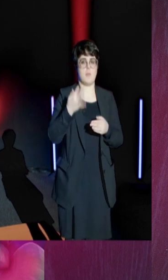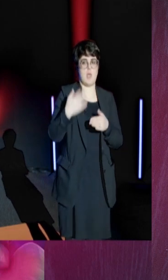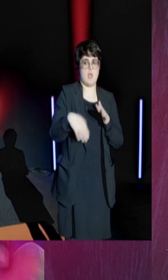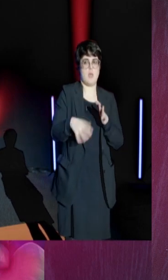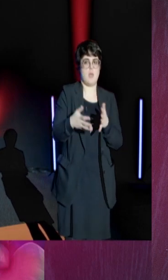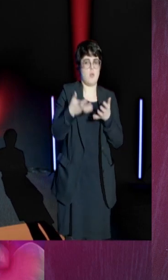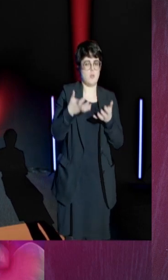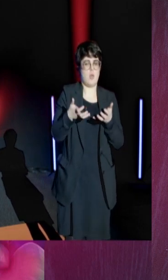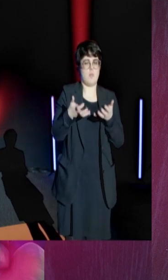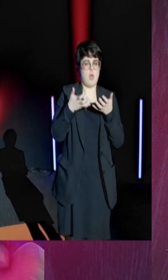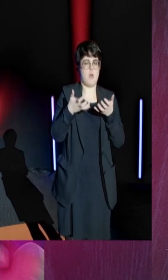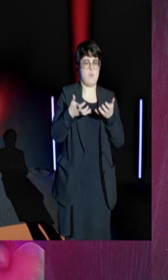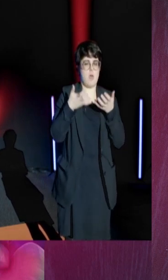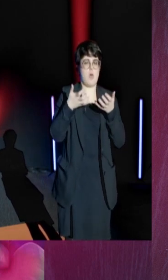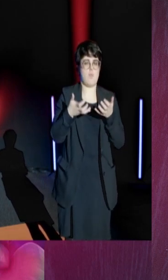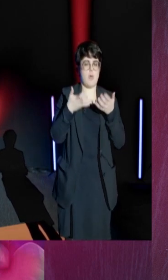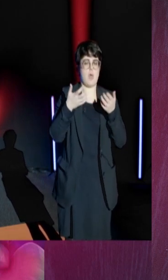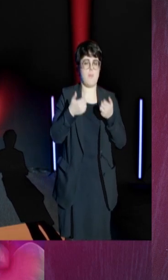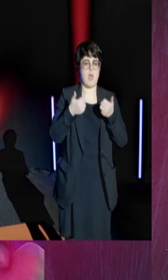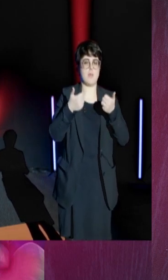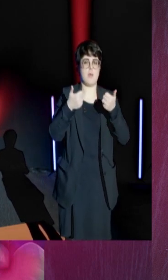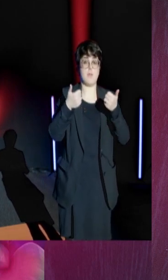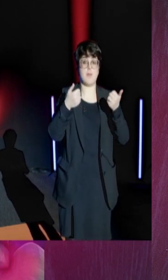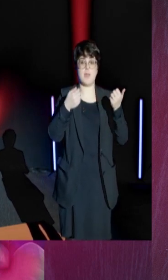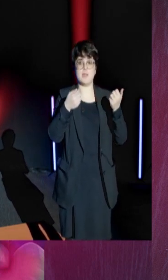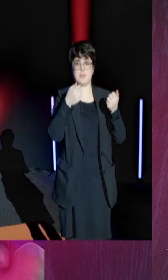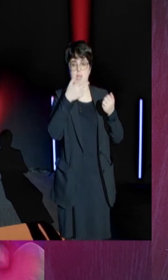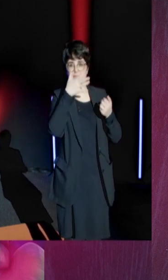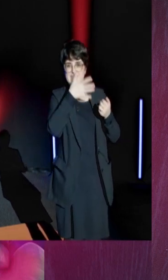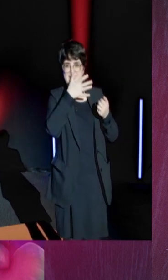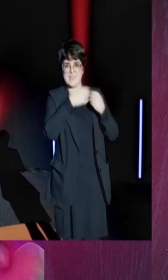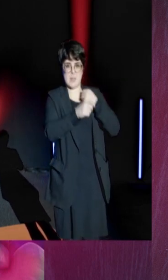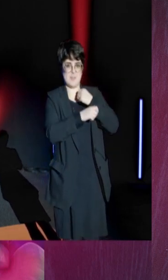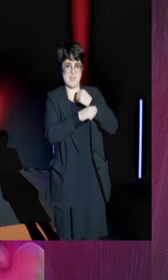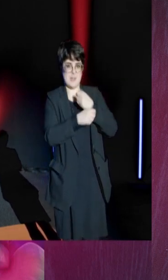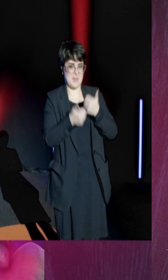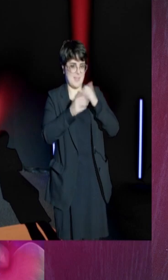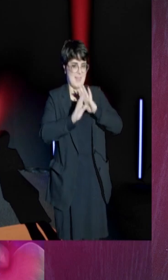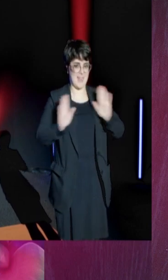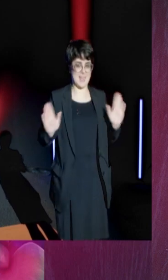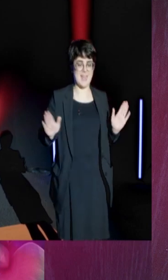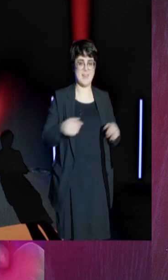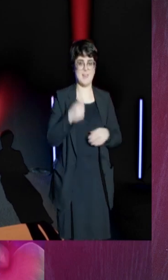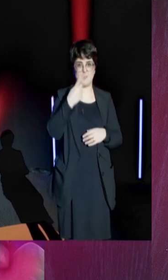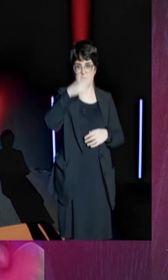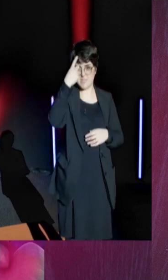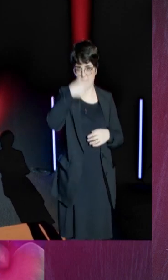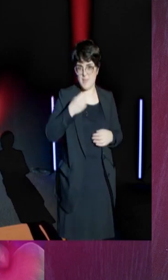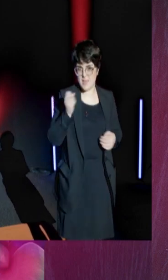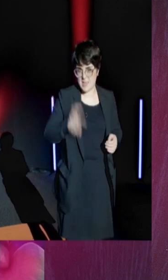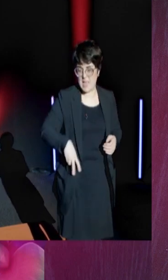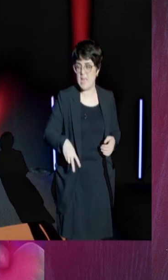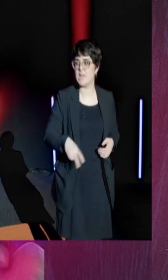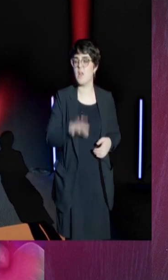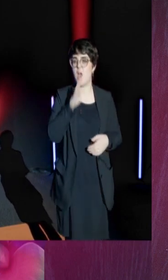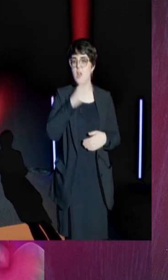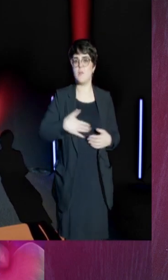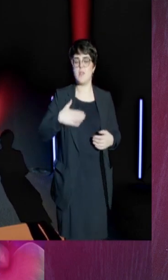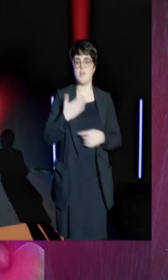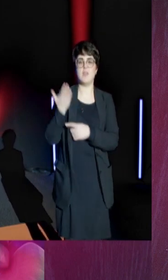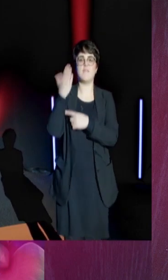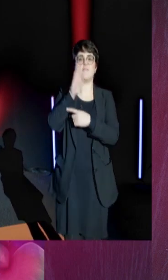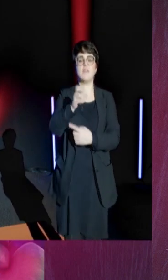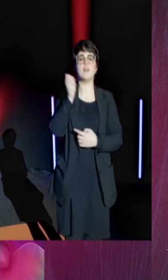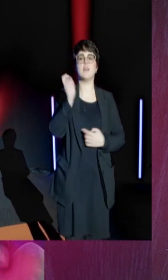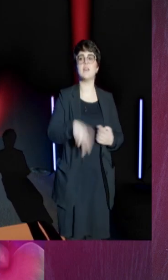más cada día más no os doy más pistas ya sabéis de quién hablo tengo el placer ahora de presentar nada